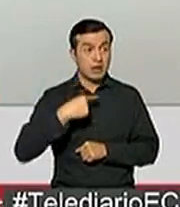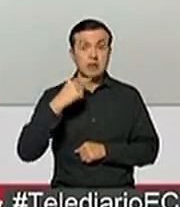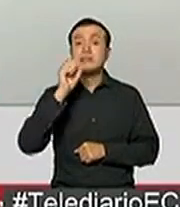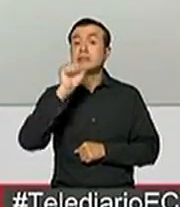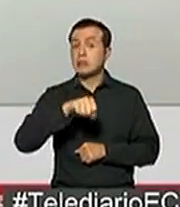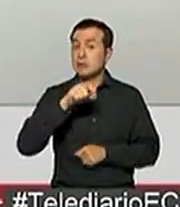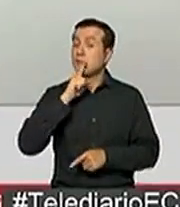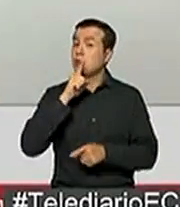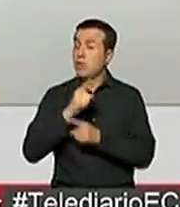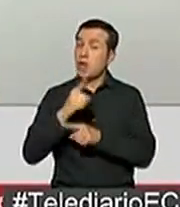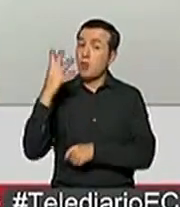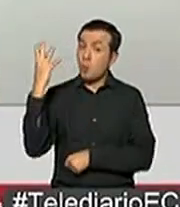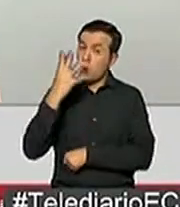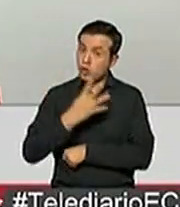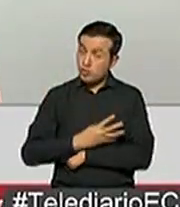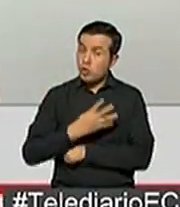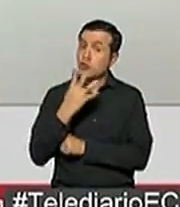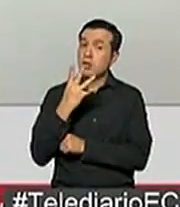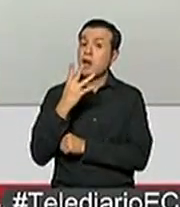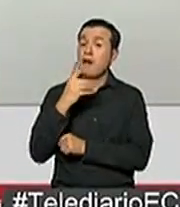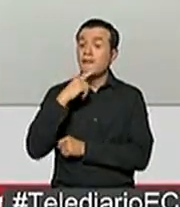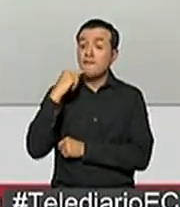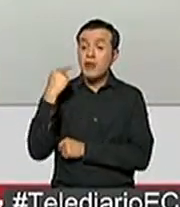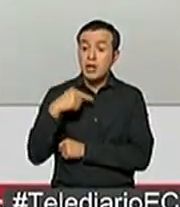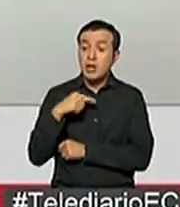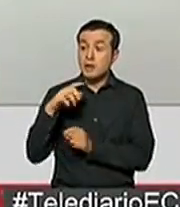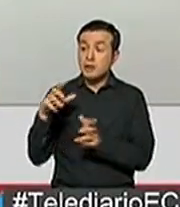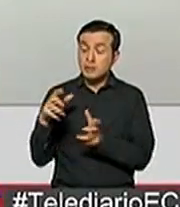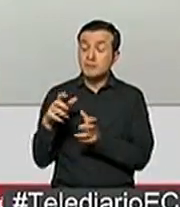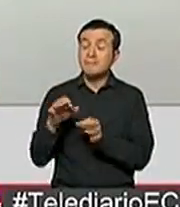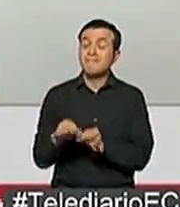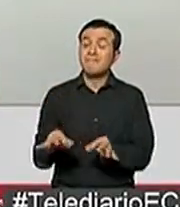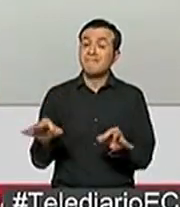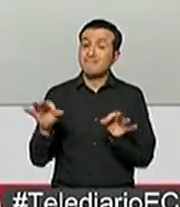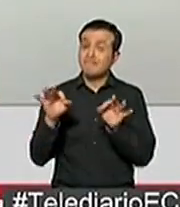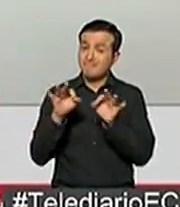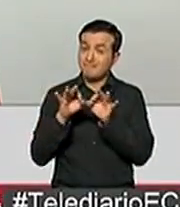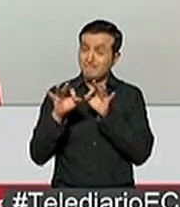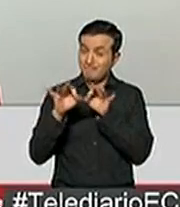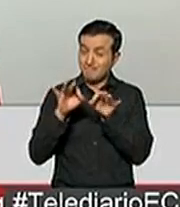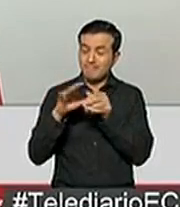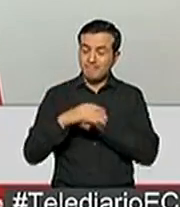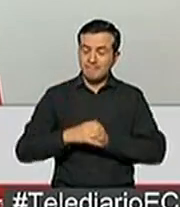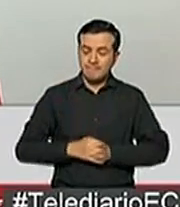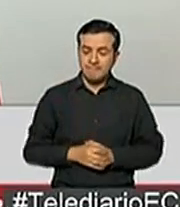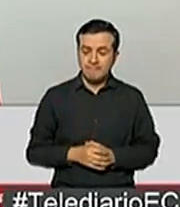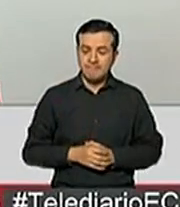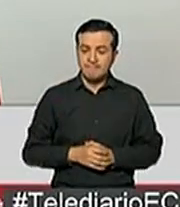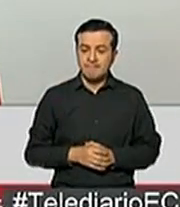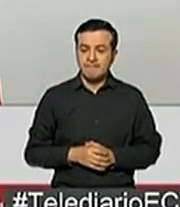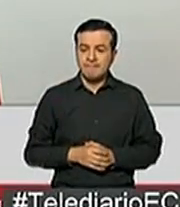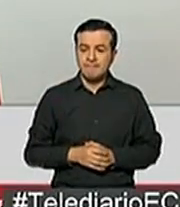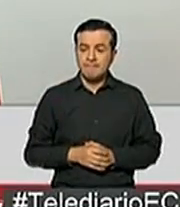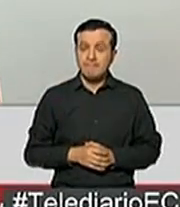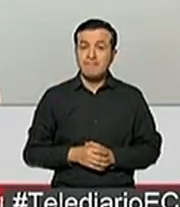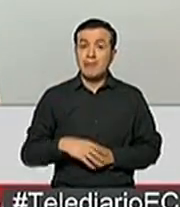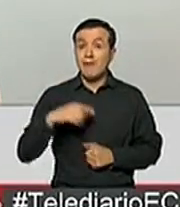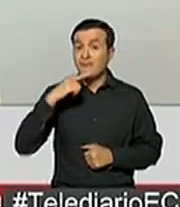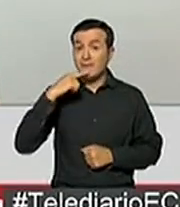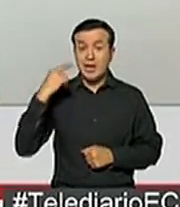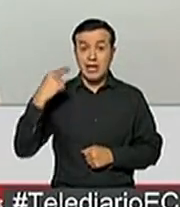son cuatro días y aquí es algo importante destacar también es un feriado nacional